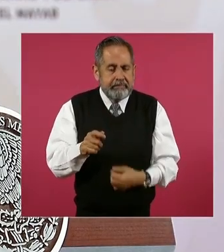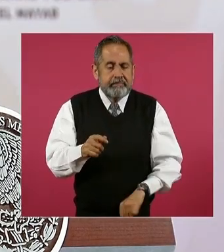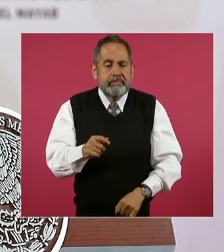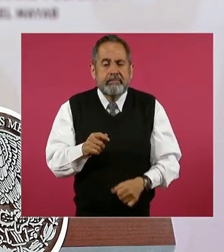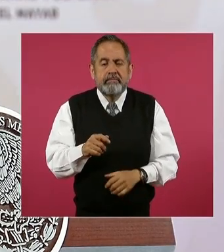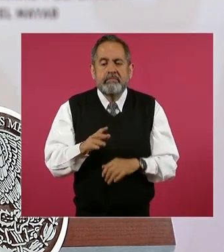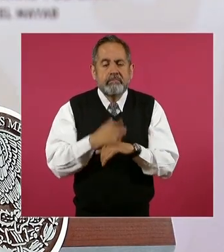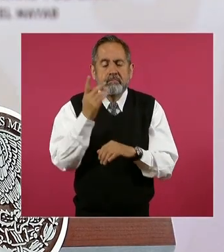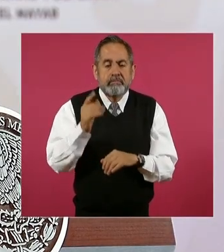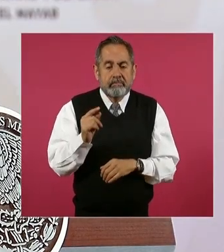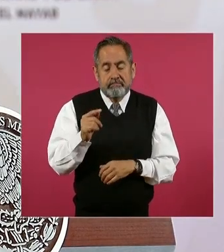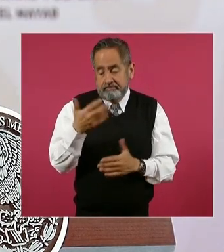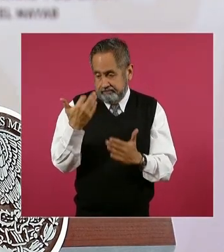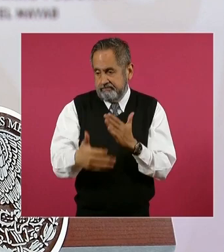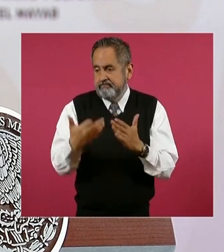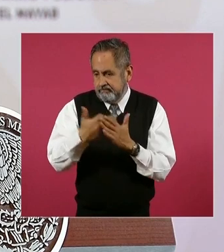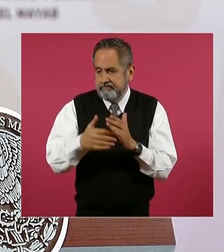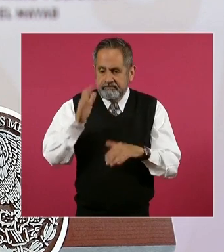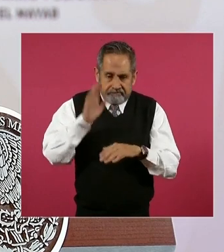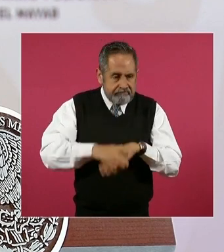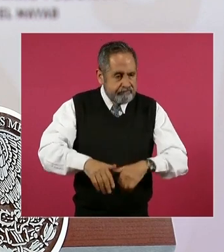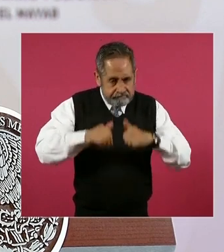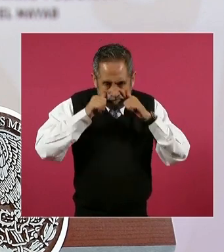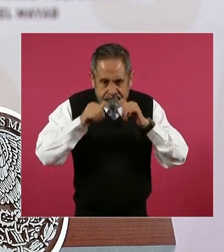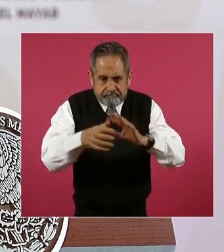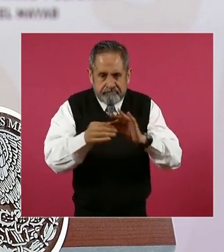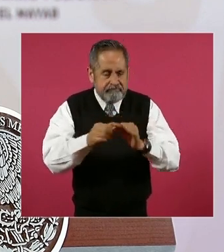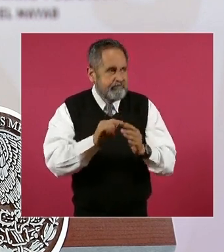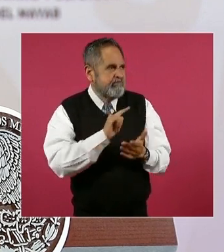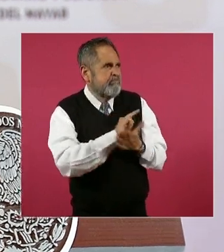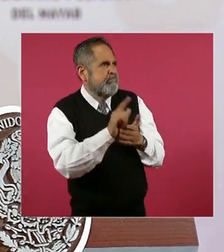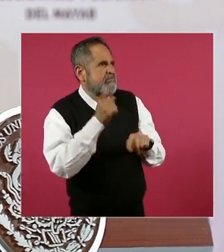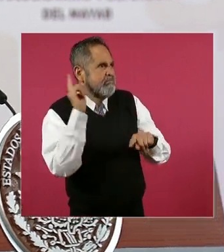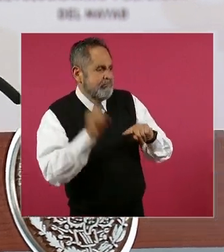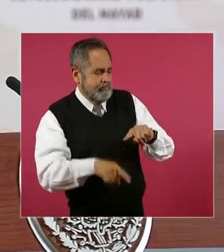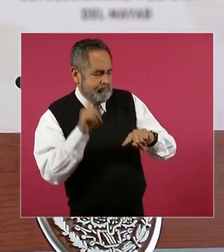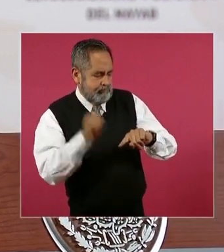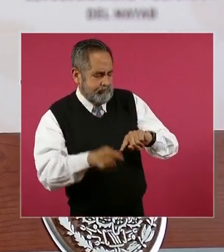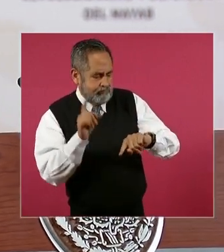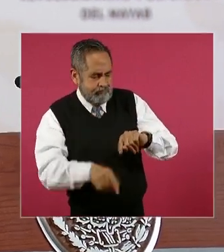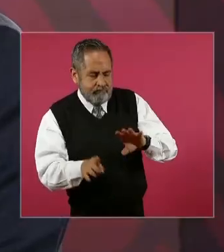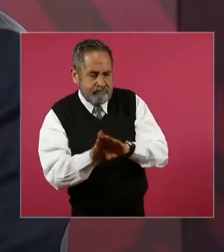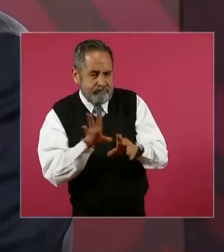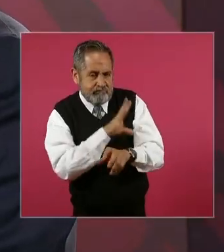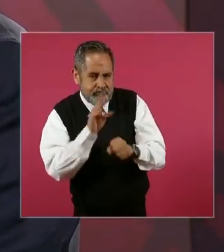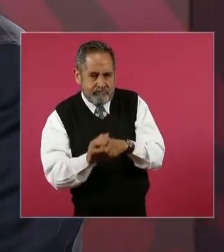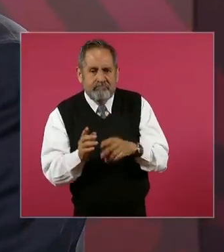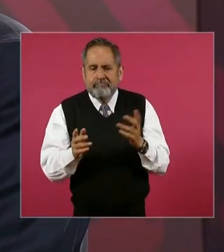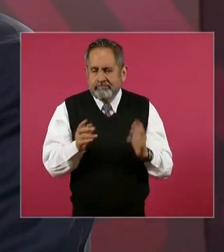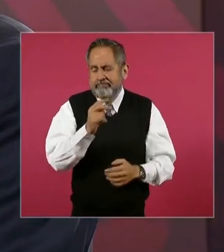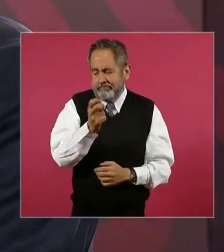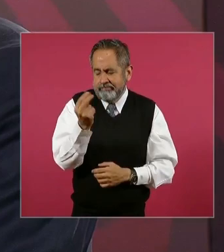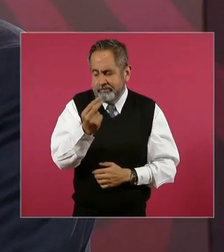porque hace falta que se limpie este